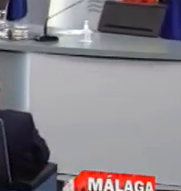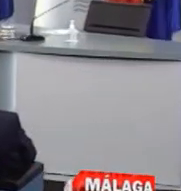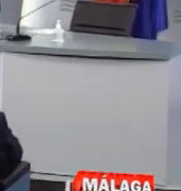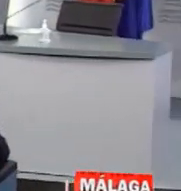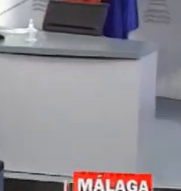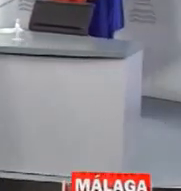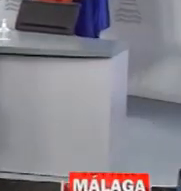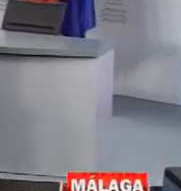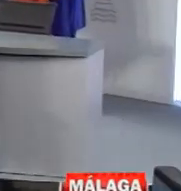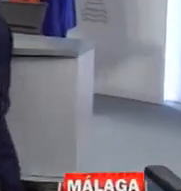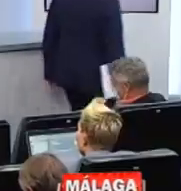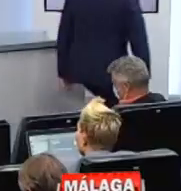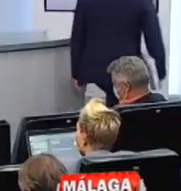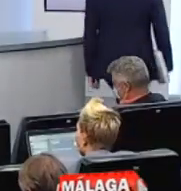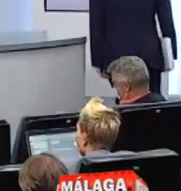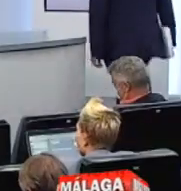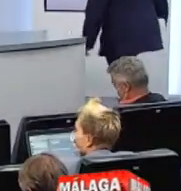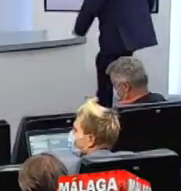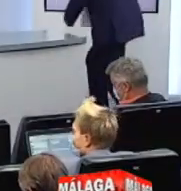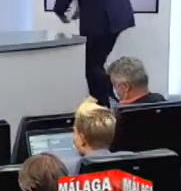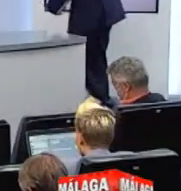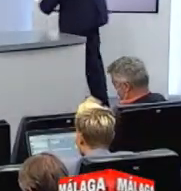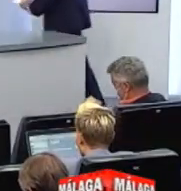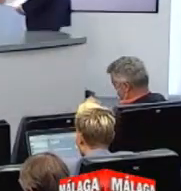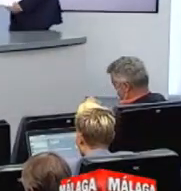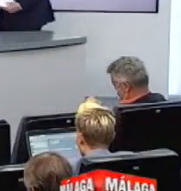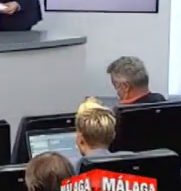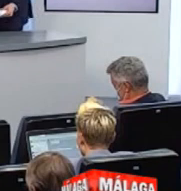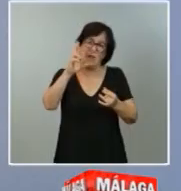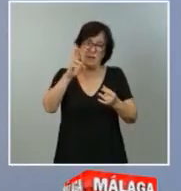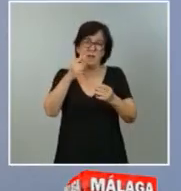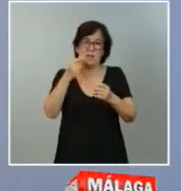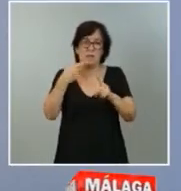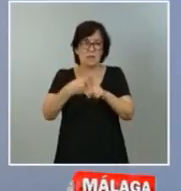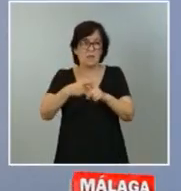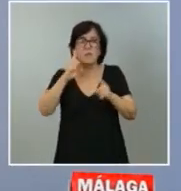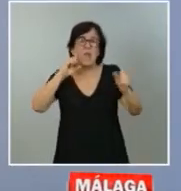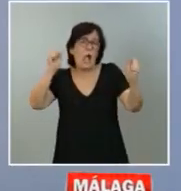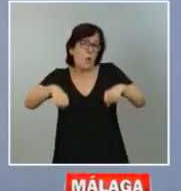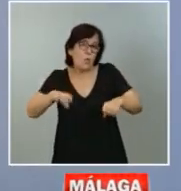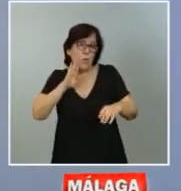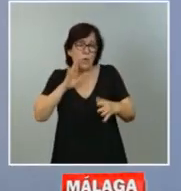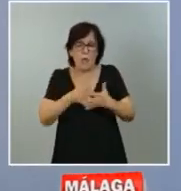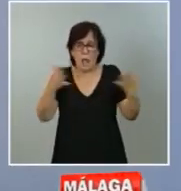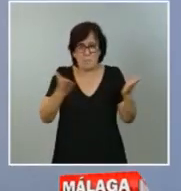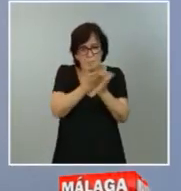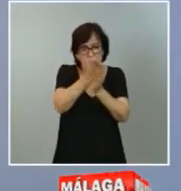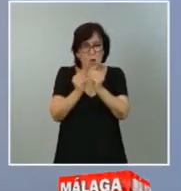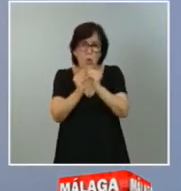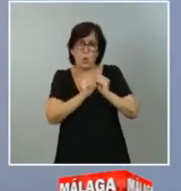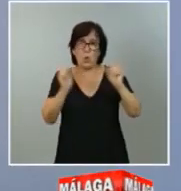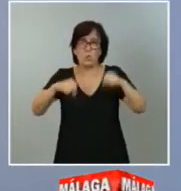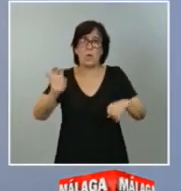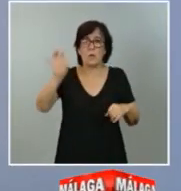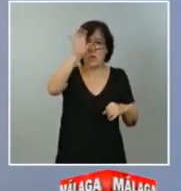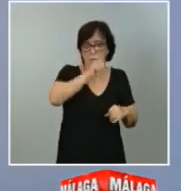palabras del ministro de Sanidad Salvador Illa. La información que yo tengo es que hay un acuerdo amplio, sino unánime de las comunidades autónomas en adoptar